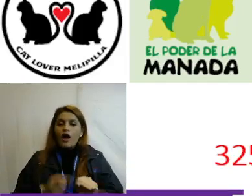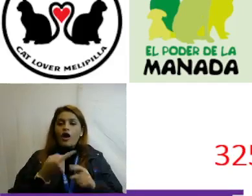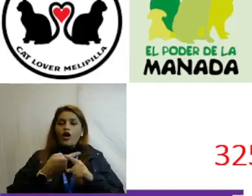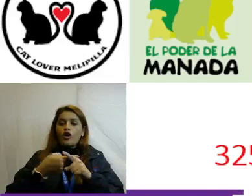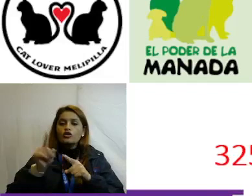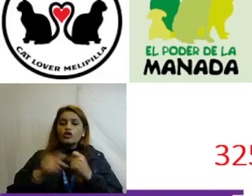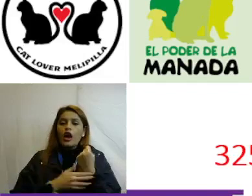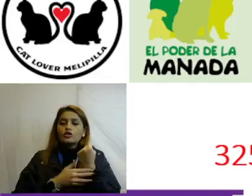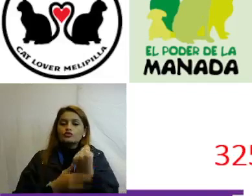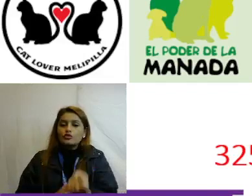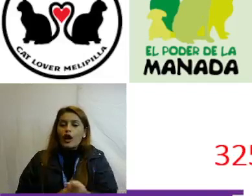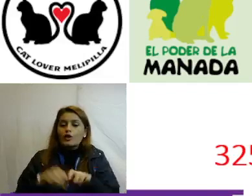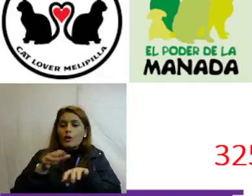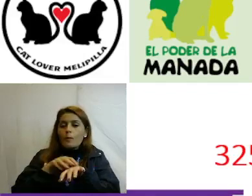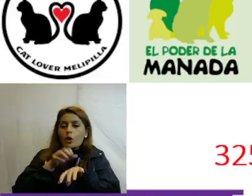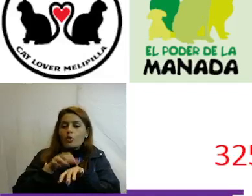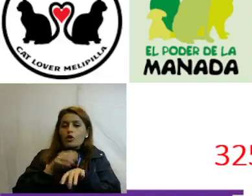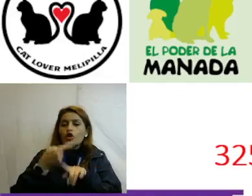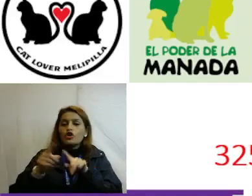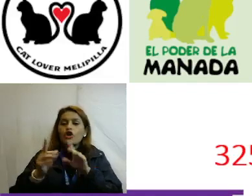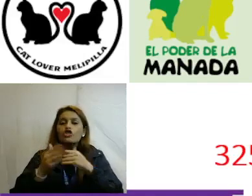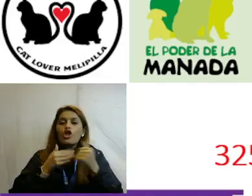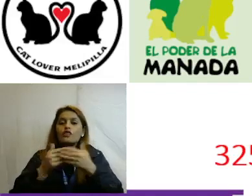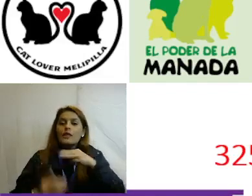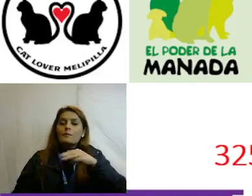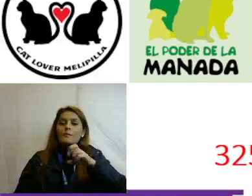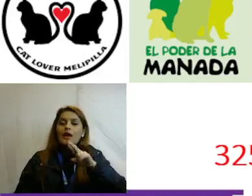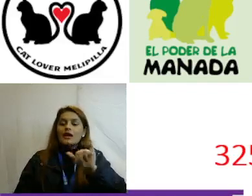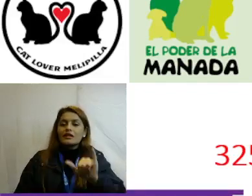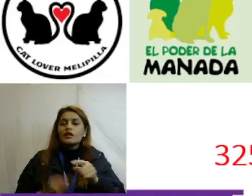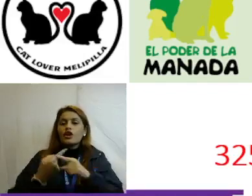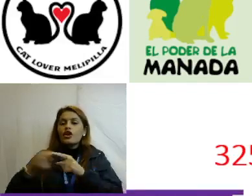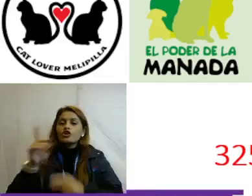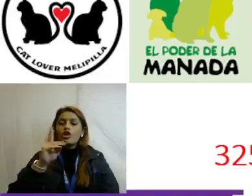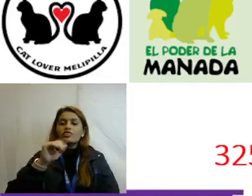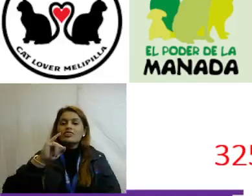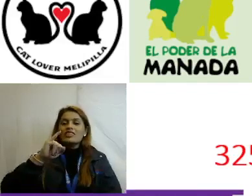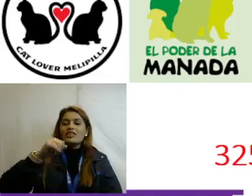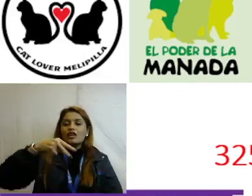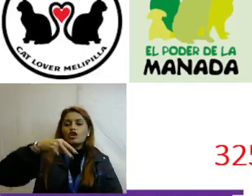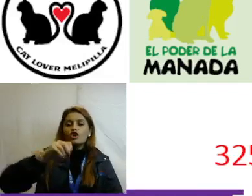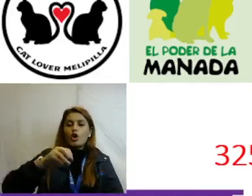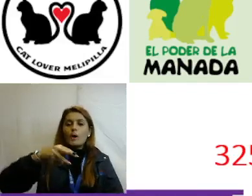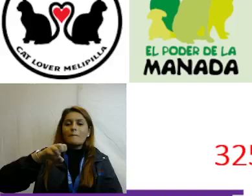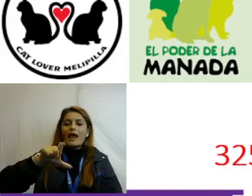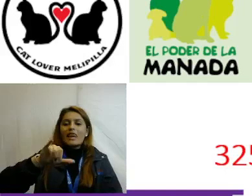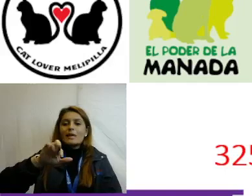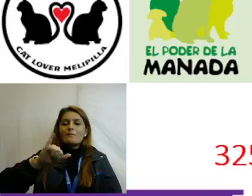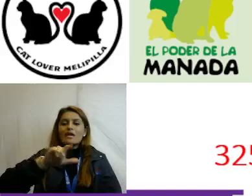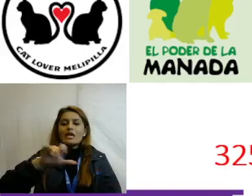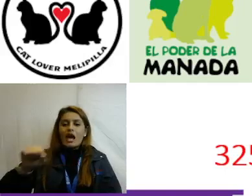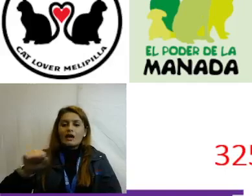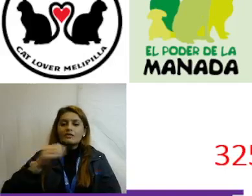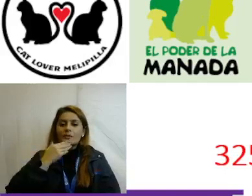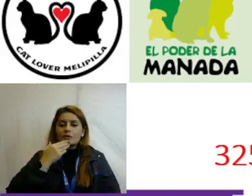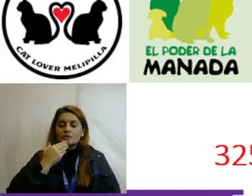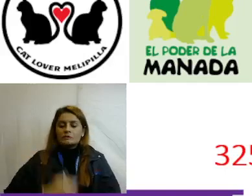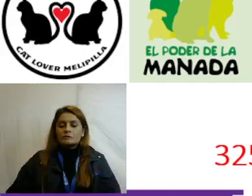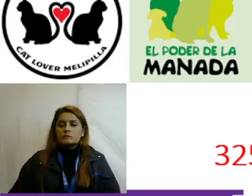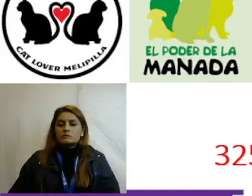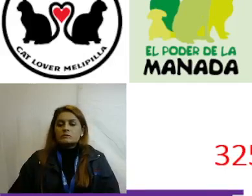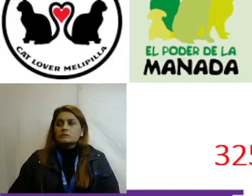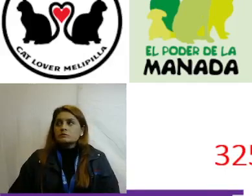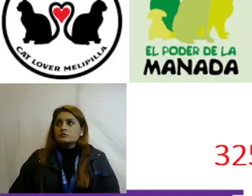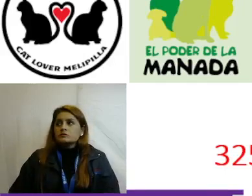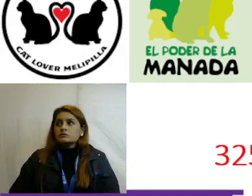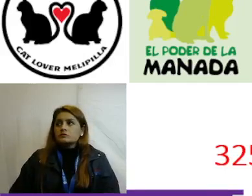Fundación Refugio Animal Don de la Meri, Dino, a través de su organización y fundación, el Refugio Mascotas Renacer de Puangue, a través